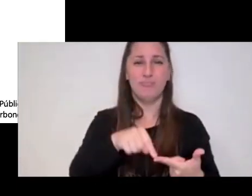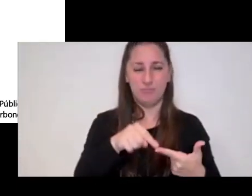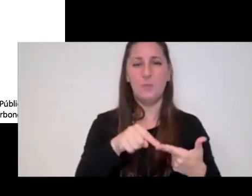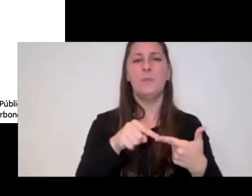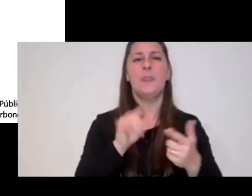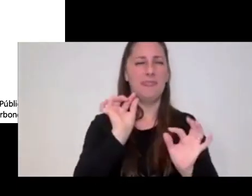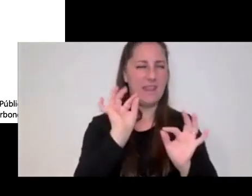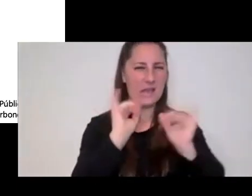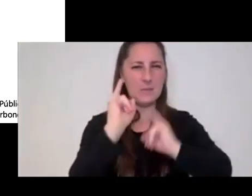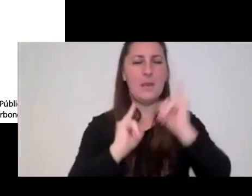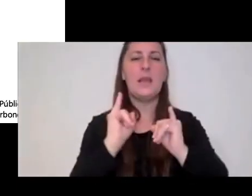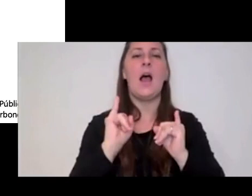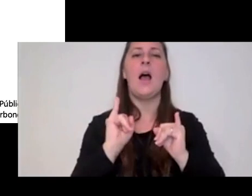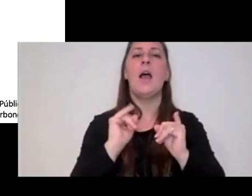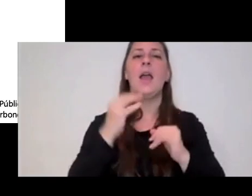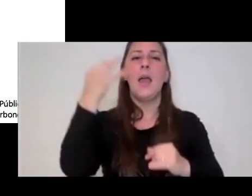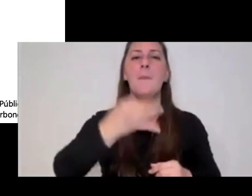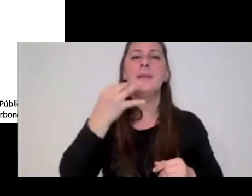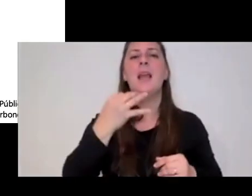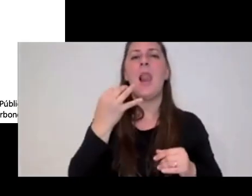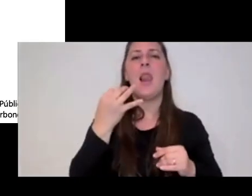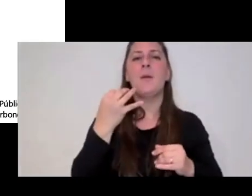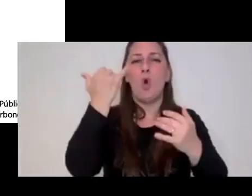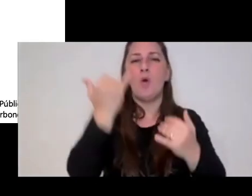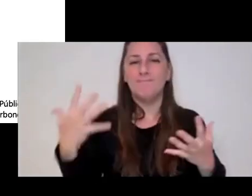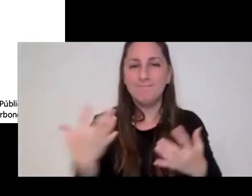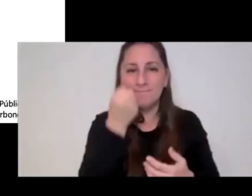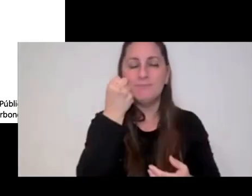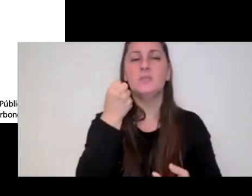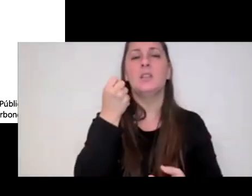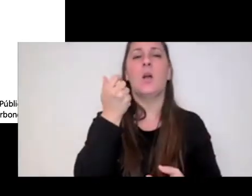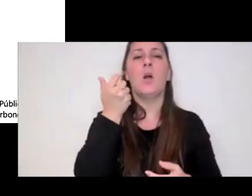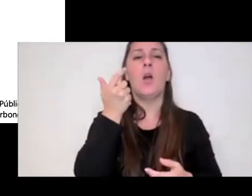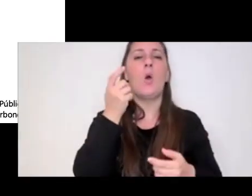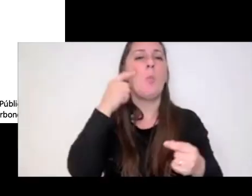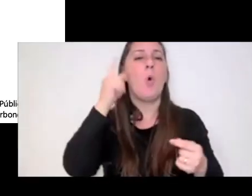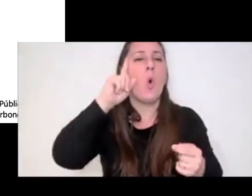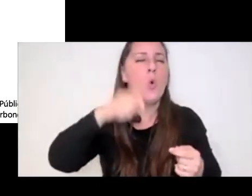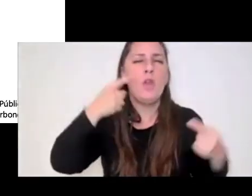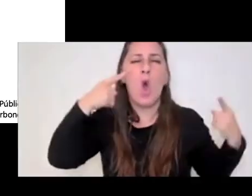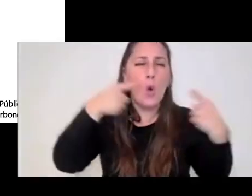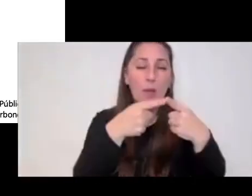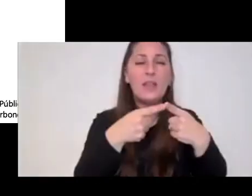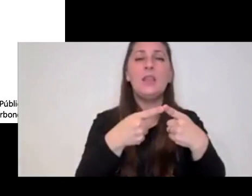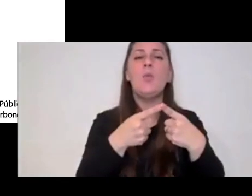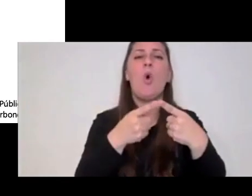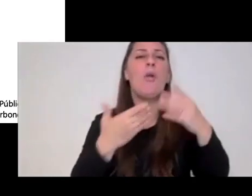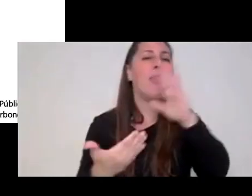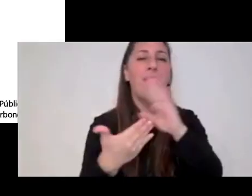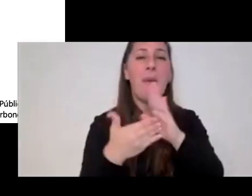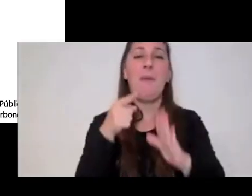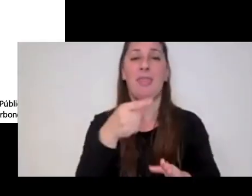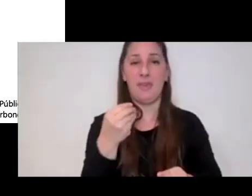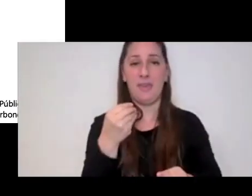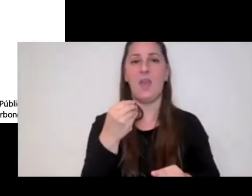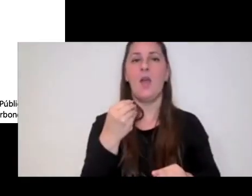régimen de exteriorización de tenencias donde los efectos jurídicos buscados van a estar supeditados a que efectivamente se realice una